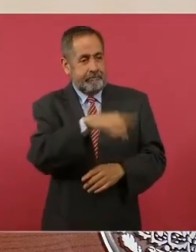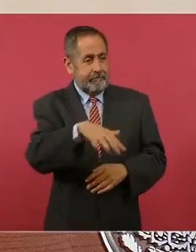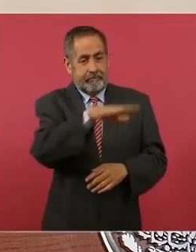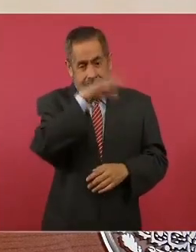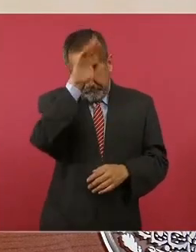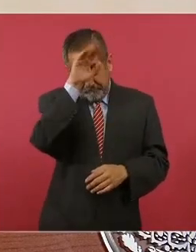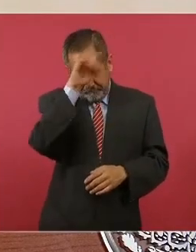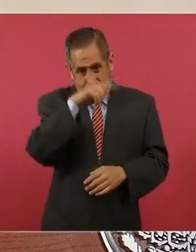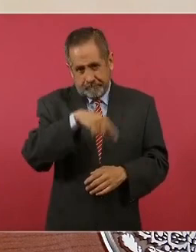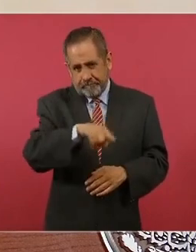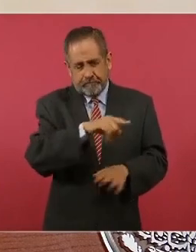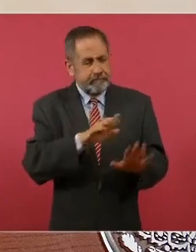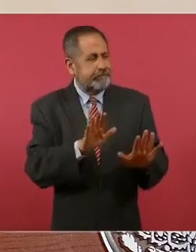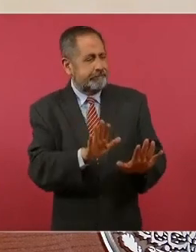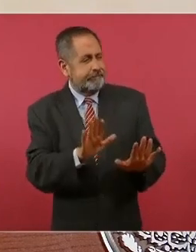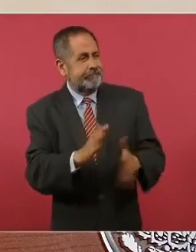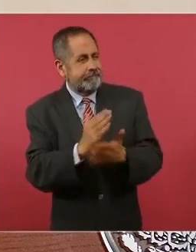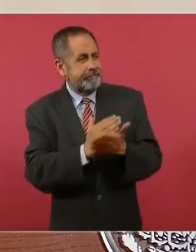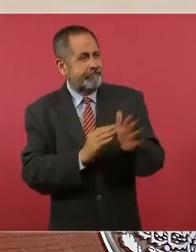calmarlos,